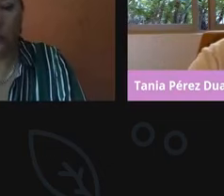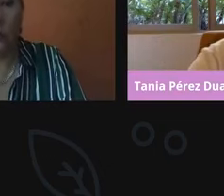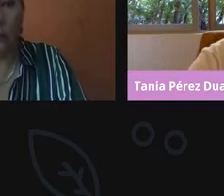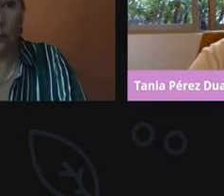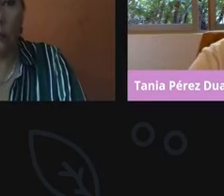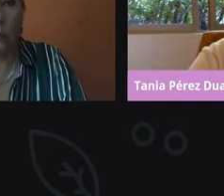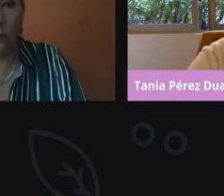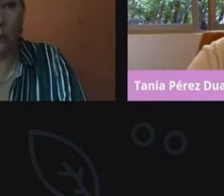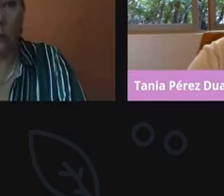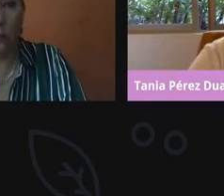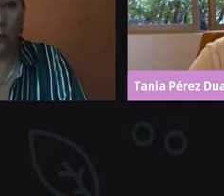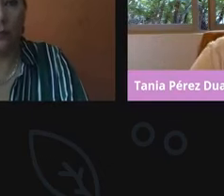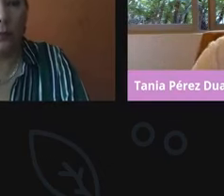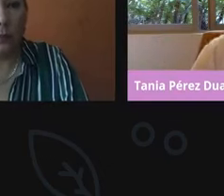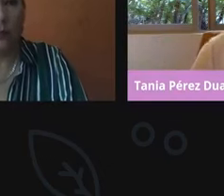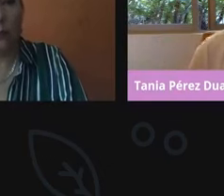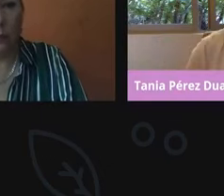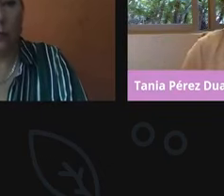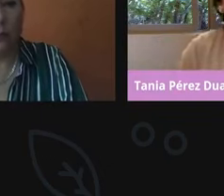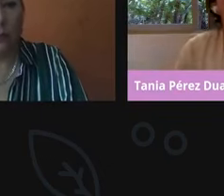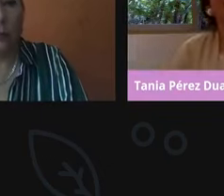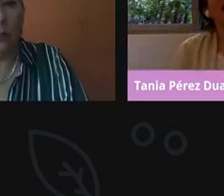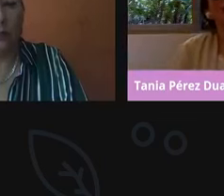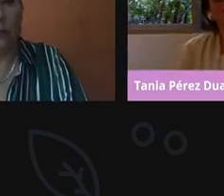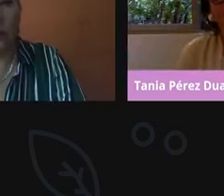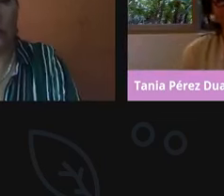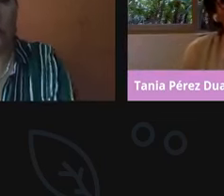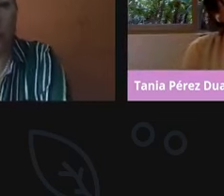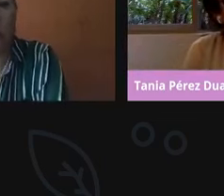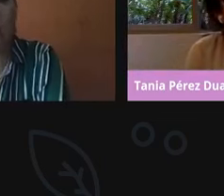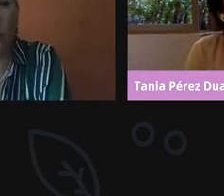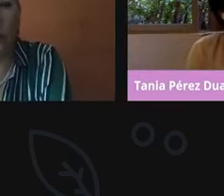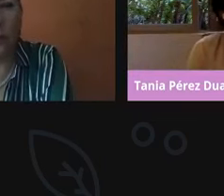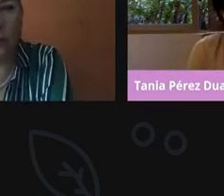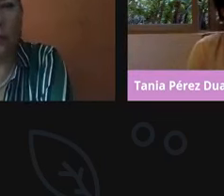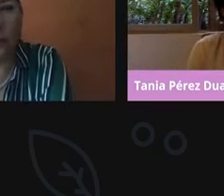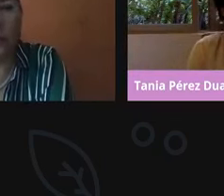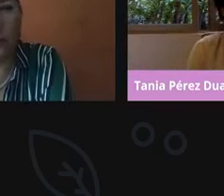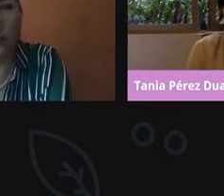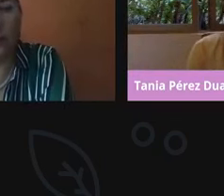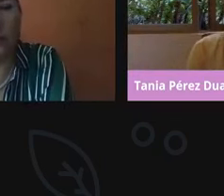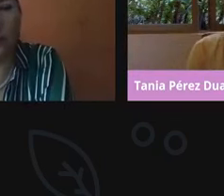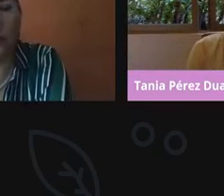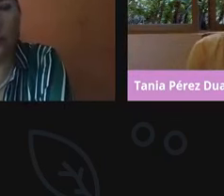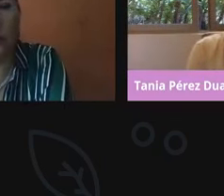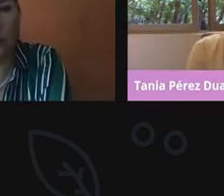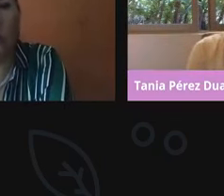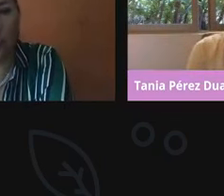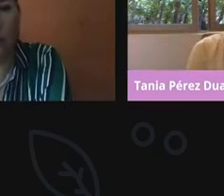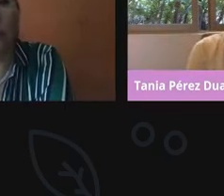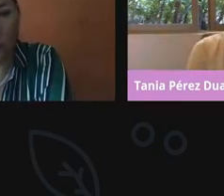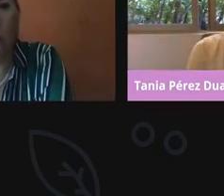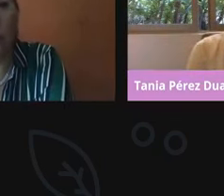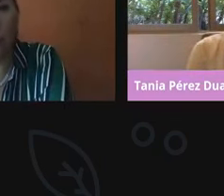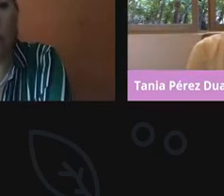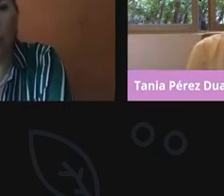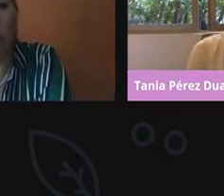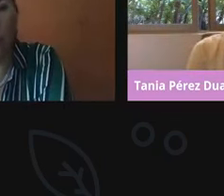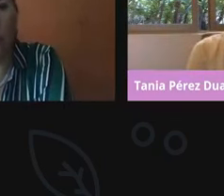lo tengo, pero a lo que voy es que la parte aquí, por ejemplo, de pedofilia,